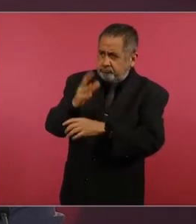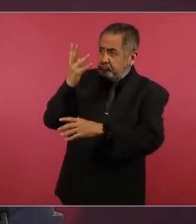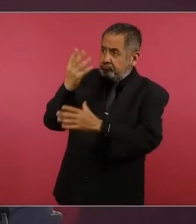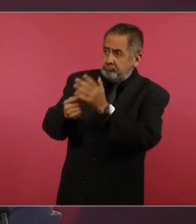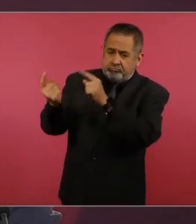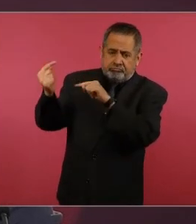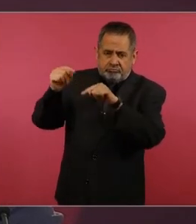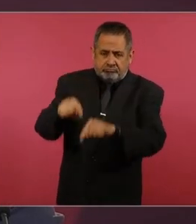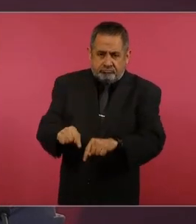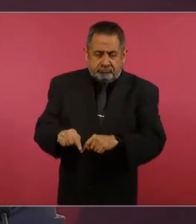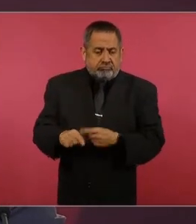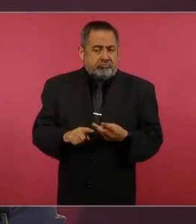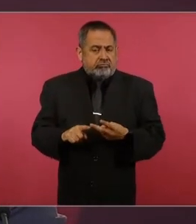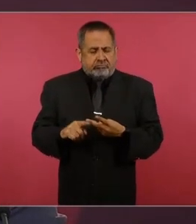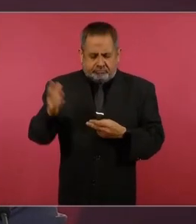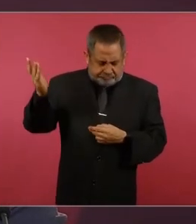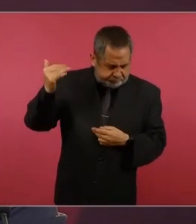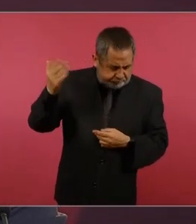cuando la persecución de Hitler.